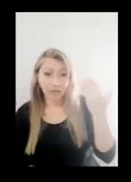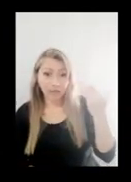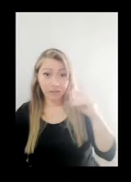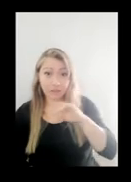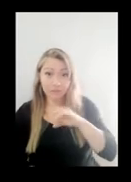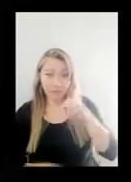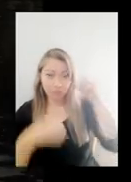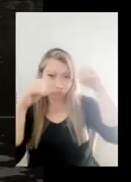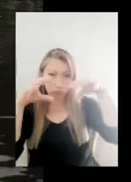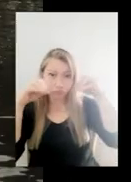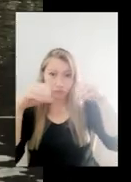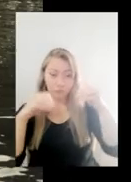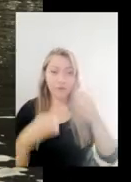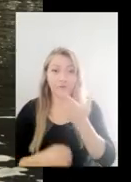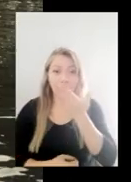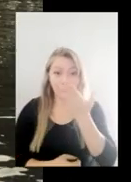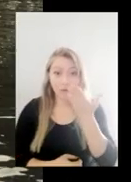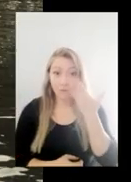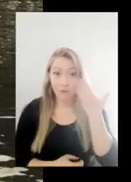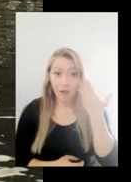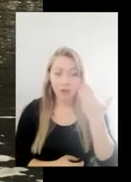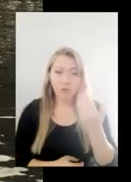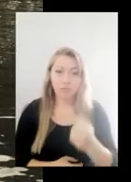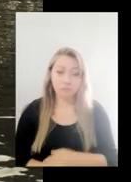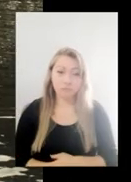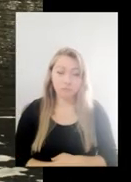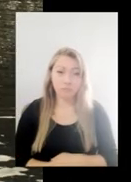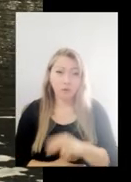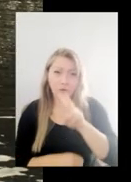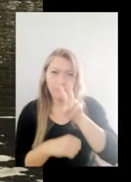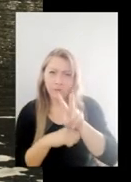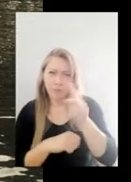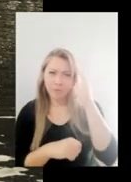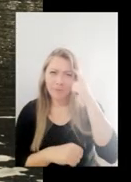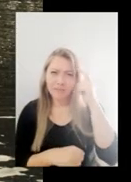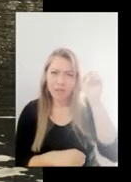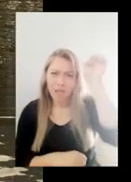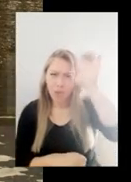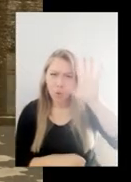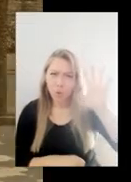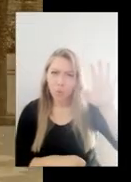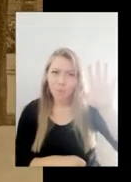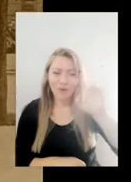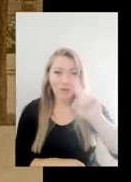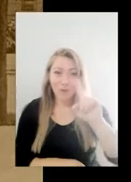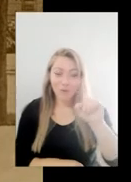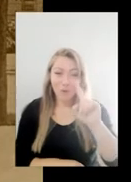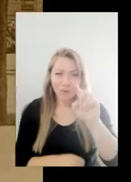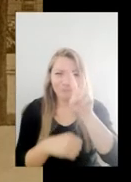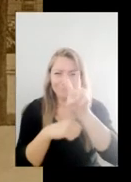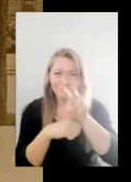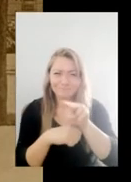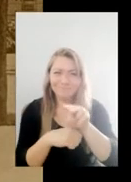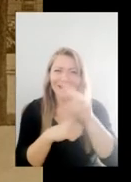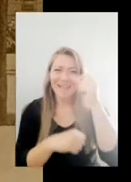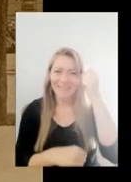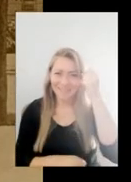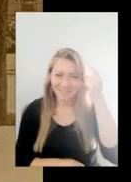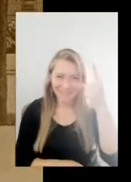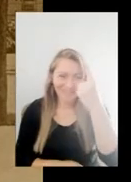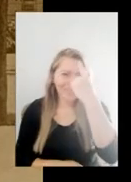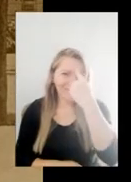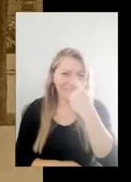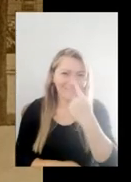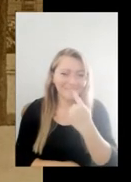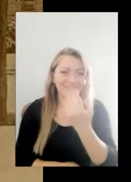europea seguramente, pero si uno se fija con más detalle, uno se da cuenta inmediatamente que es el museo que vamos todos los días y que está ahí, que